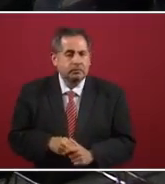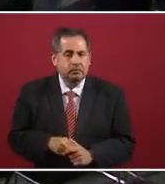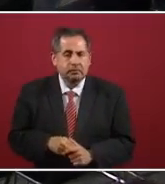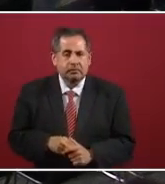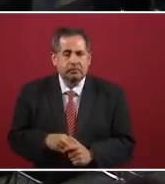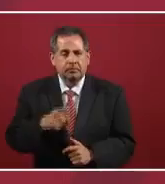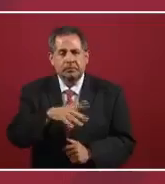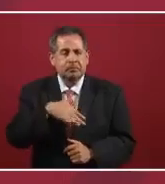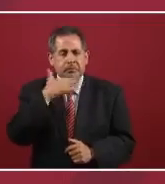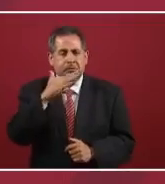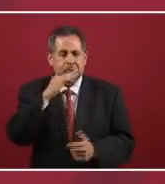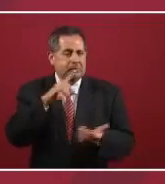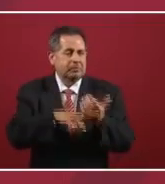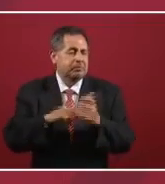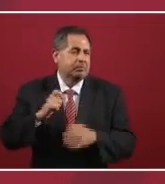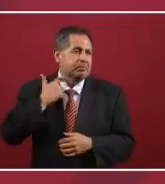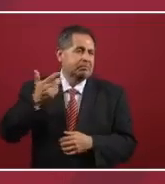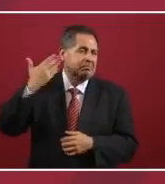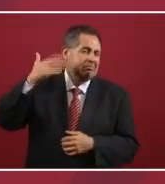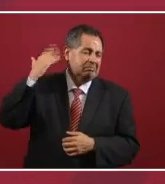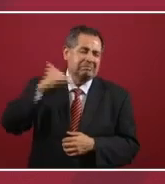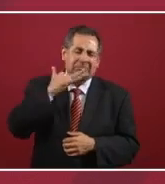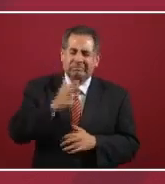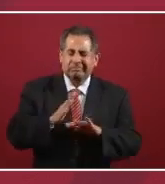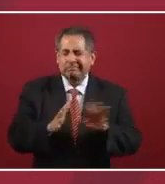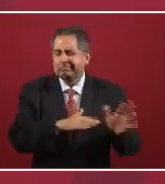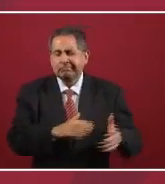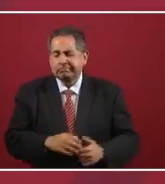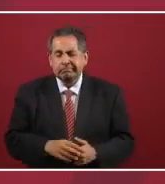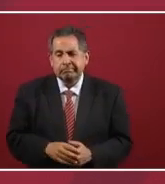la corrupción que existía antes,